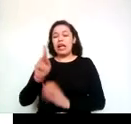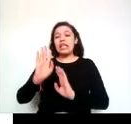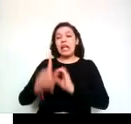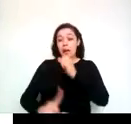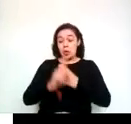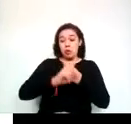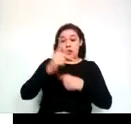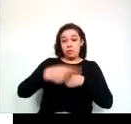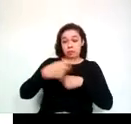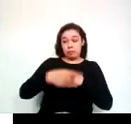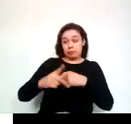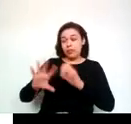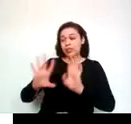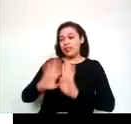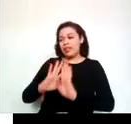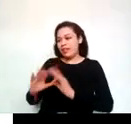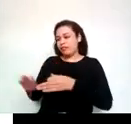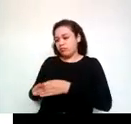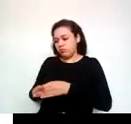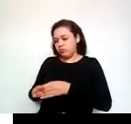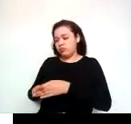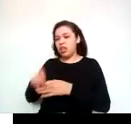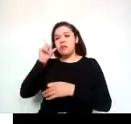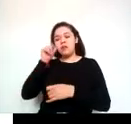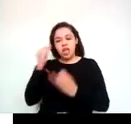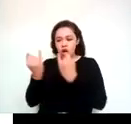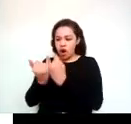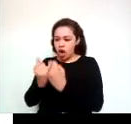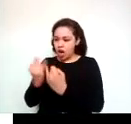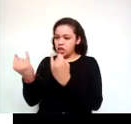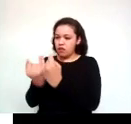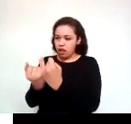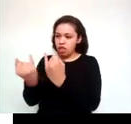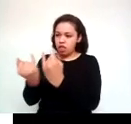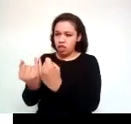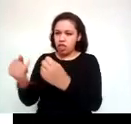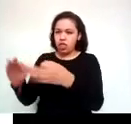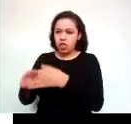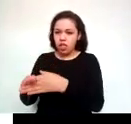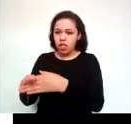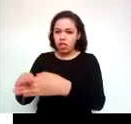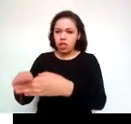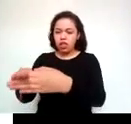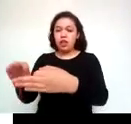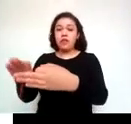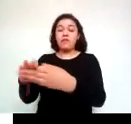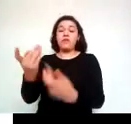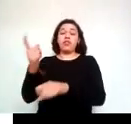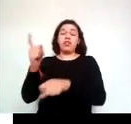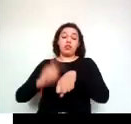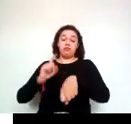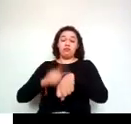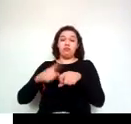el tiempo, cuando ya es parte del hábito de trabajo del colaborador que se quede en horas después de su horario de